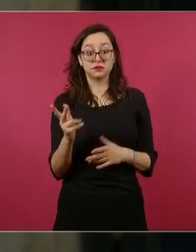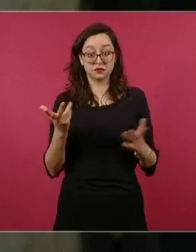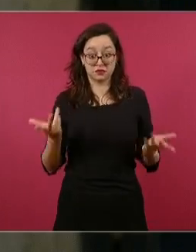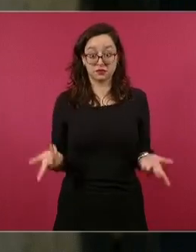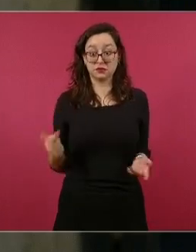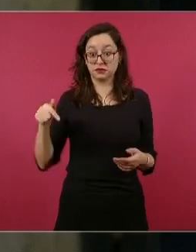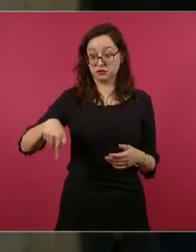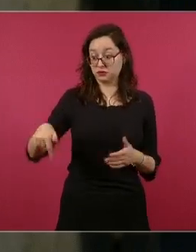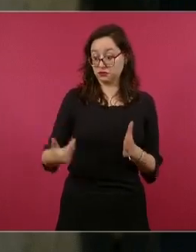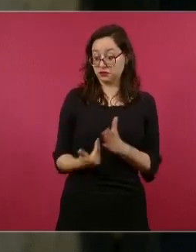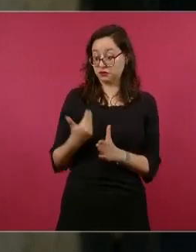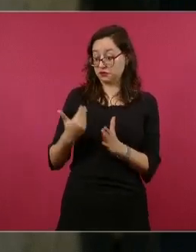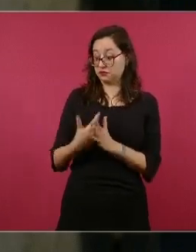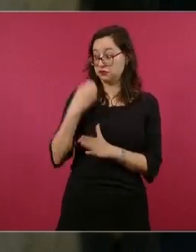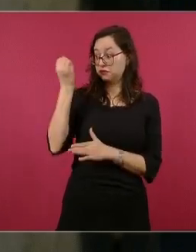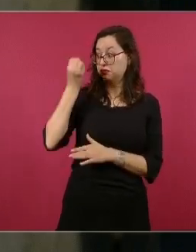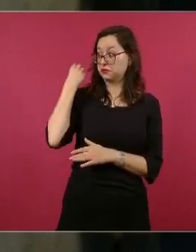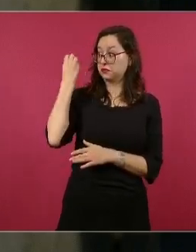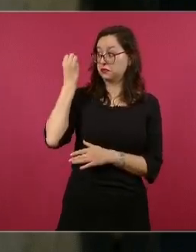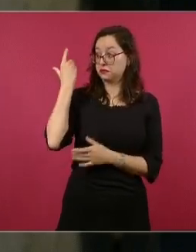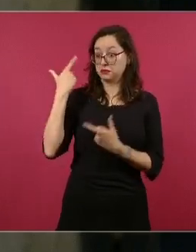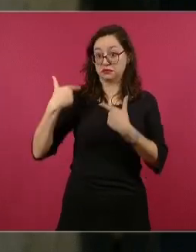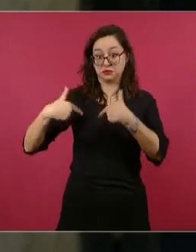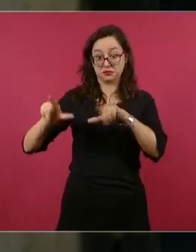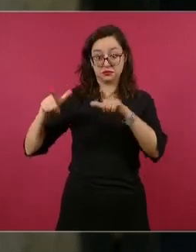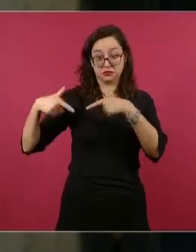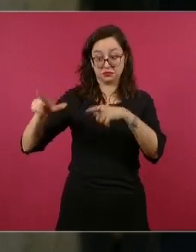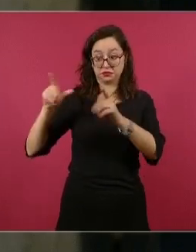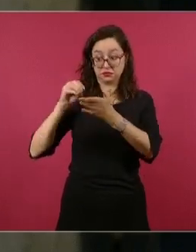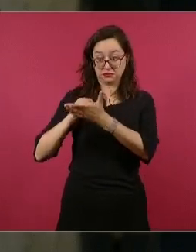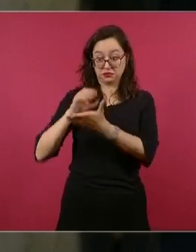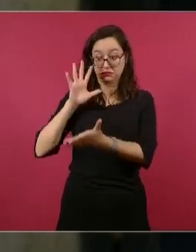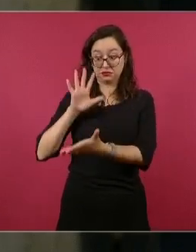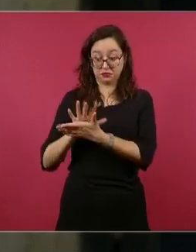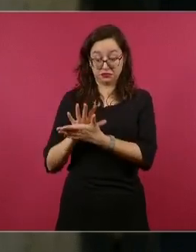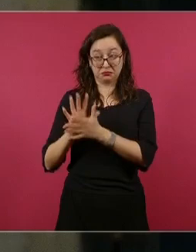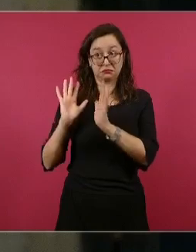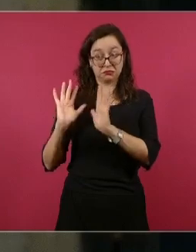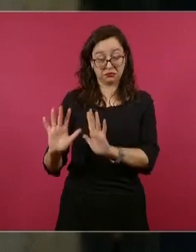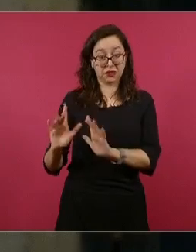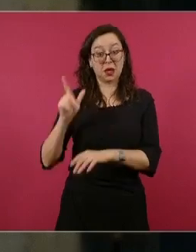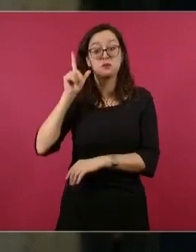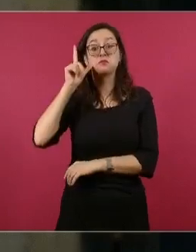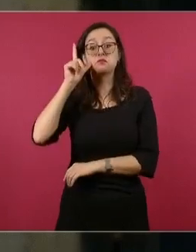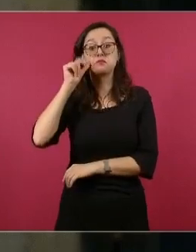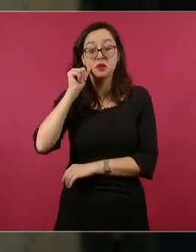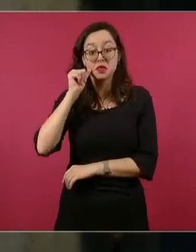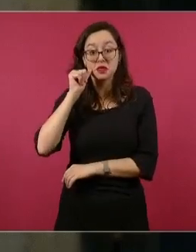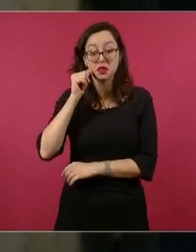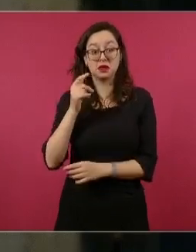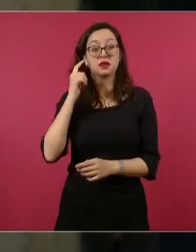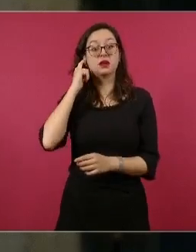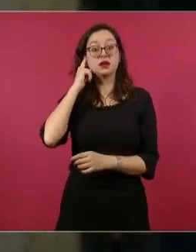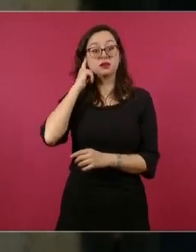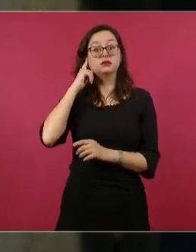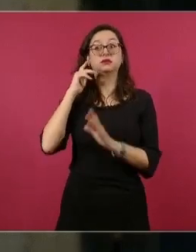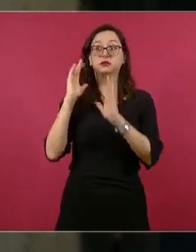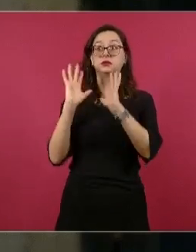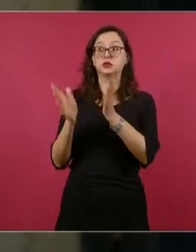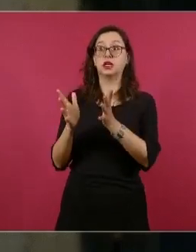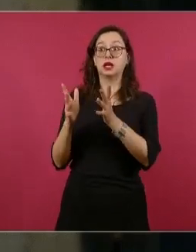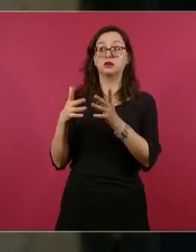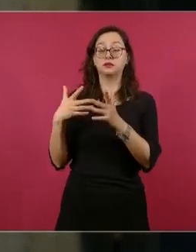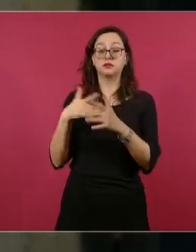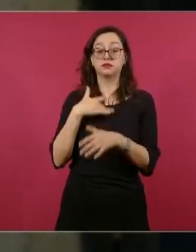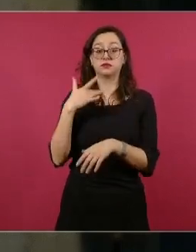todas las mañaneras están ahí, el día de mañana algo va a pasar porque ya ha habido edificios que están fracturados,